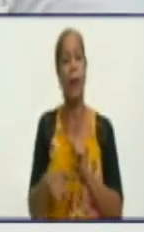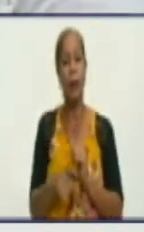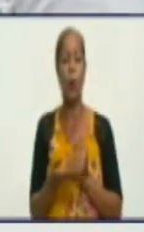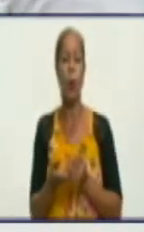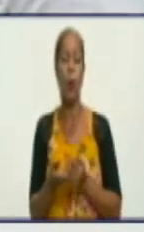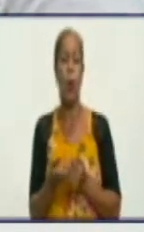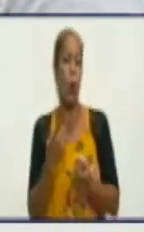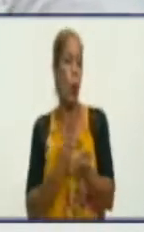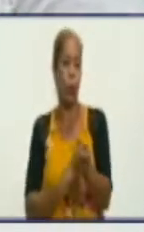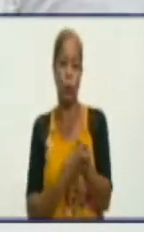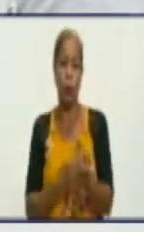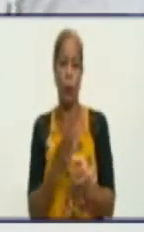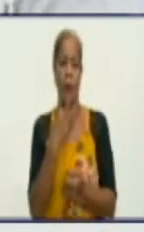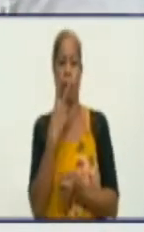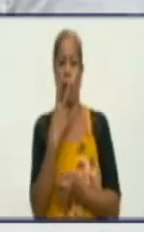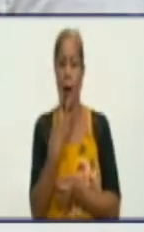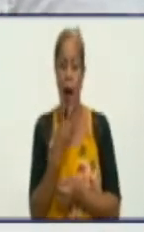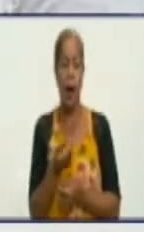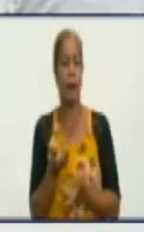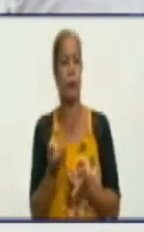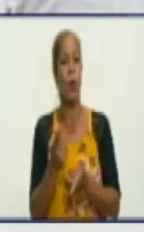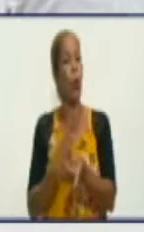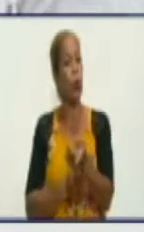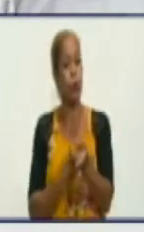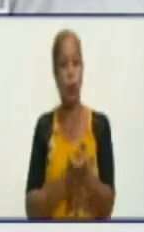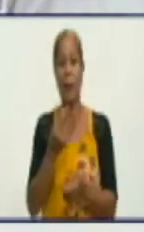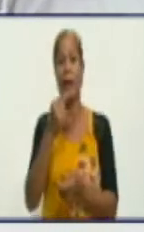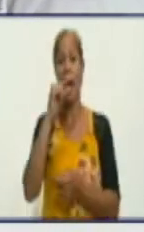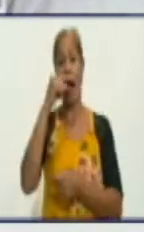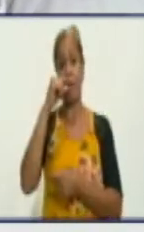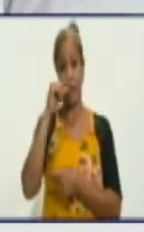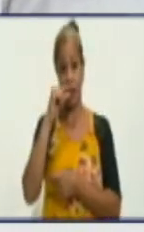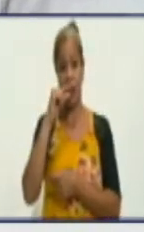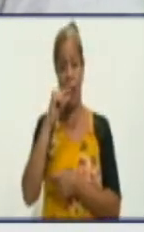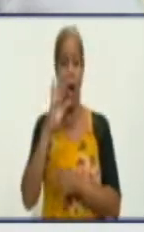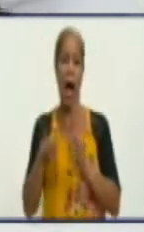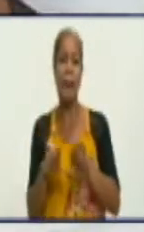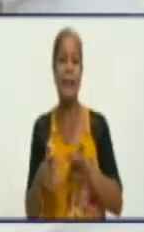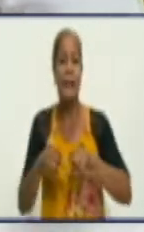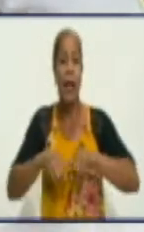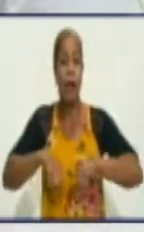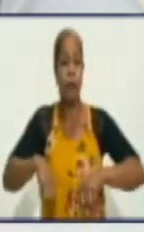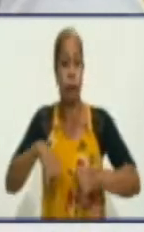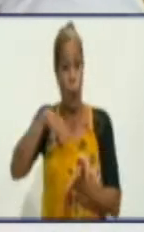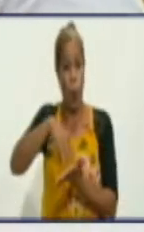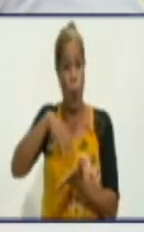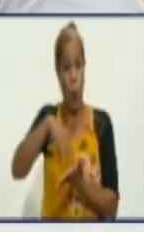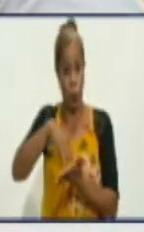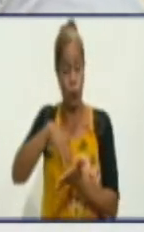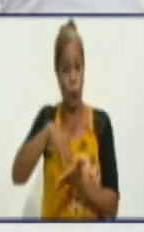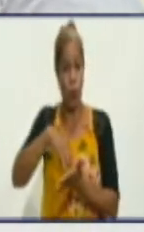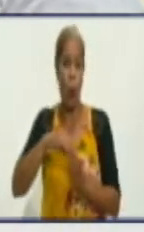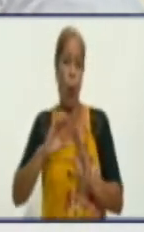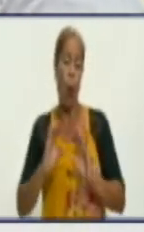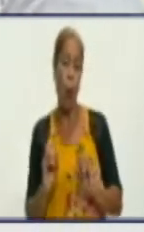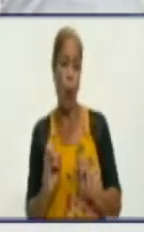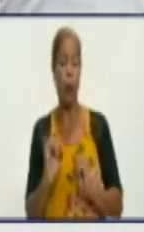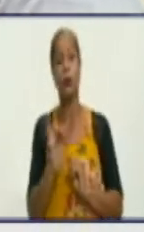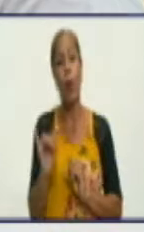tabaco, consumo de café, el consumo de alcohol, son obesos, son sedentarios, o sea, carecen de actividad física, y esto